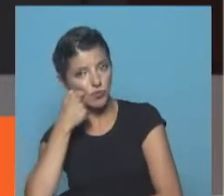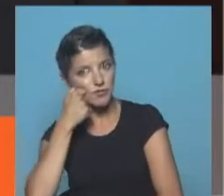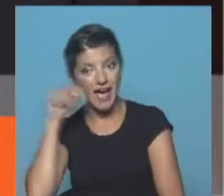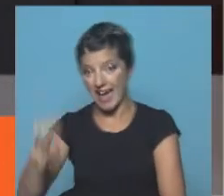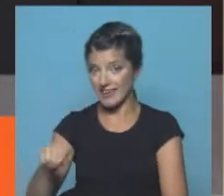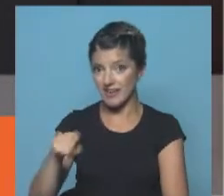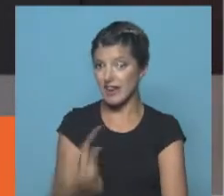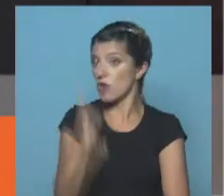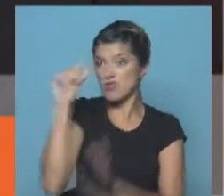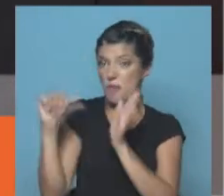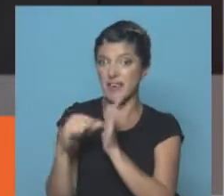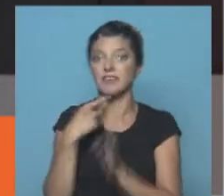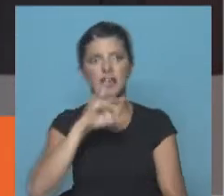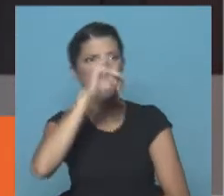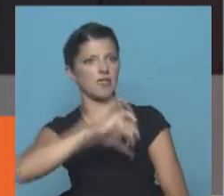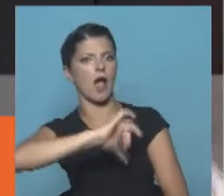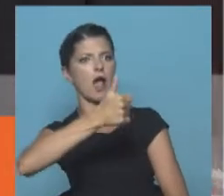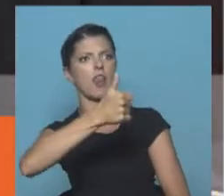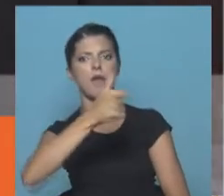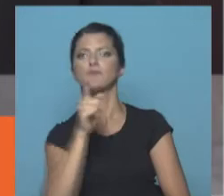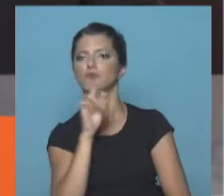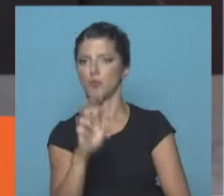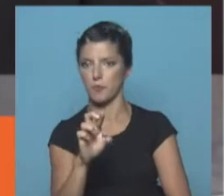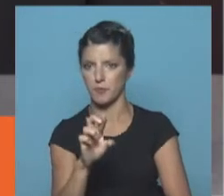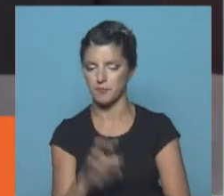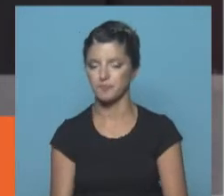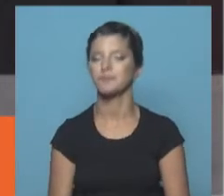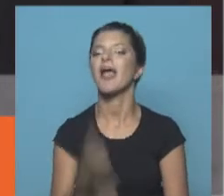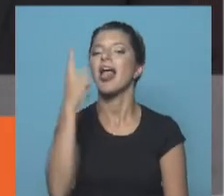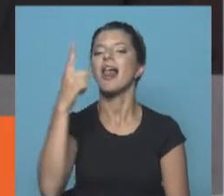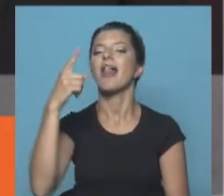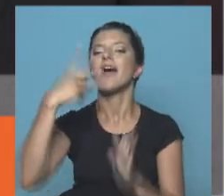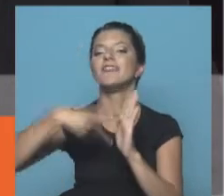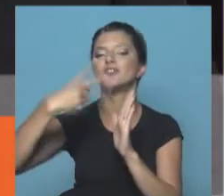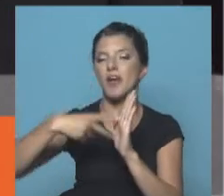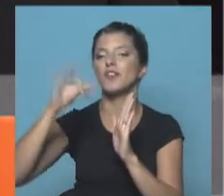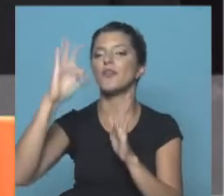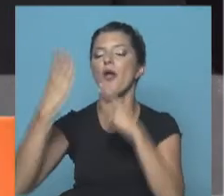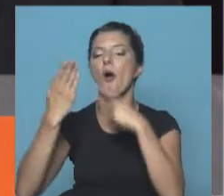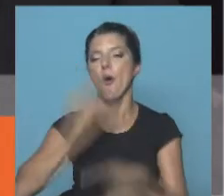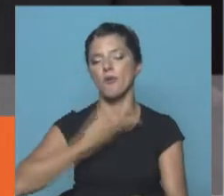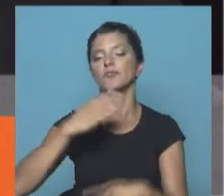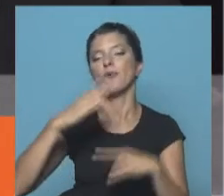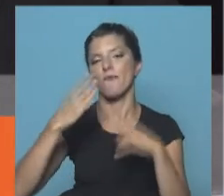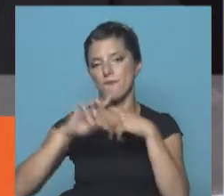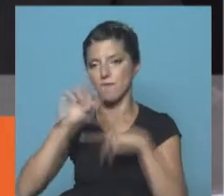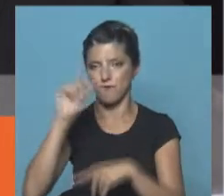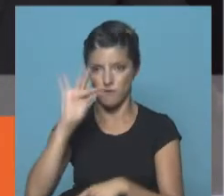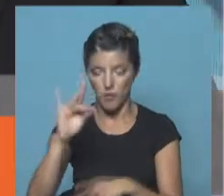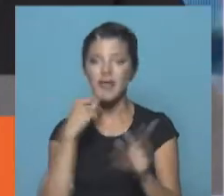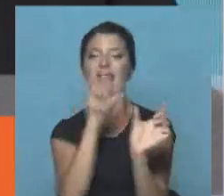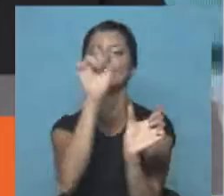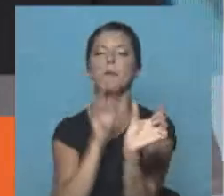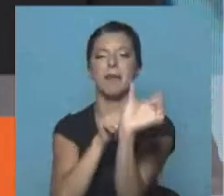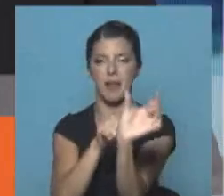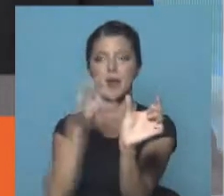ganaba, nosotros diríamos, por afano. Hay una palabra que eligió el diccionario de Oxford para este año, la palabra del año que se llama es